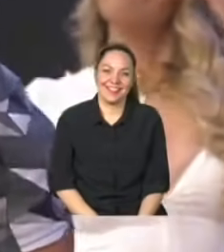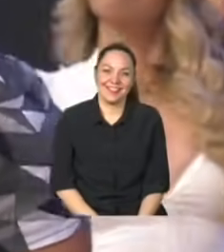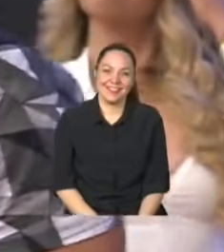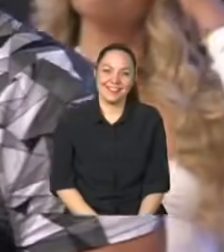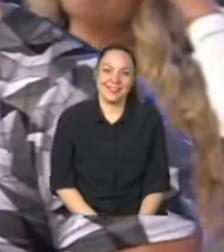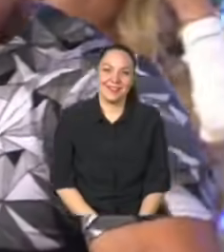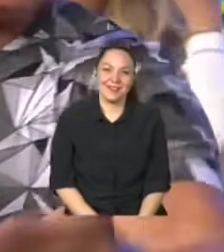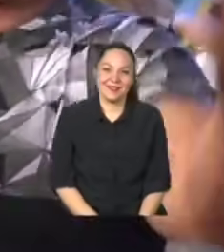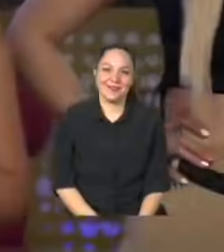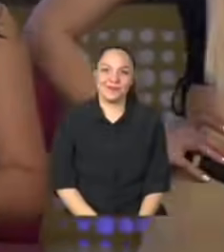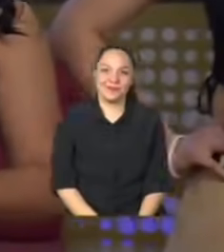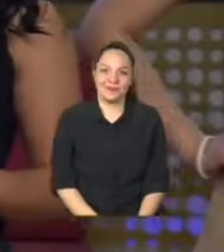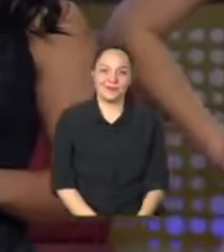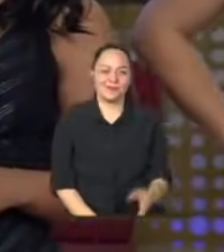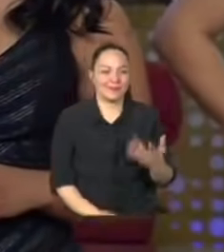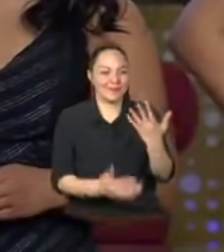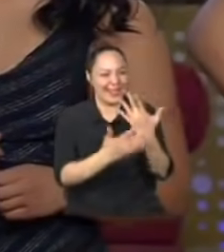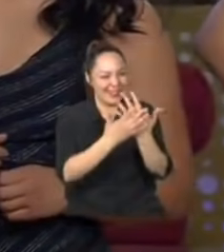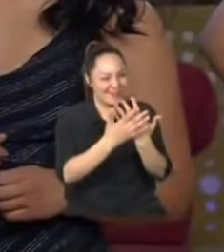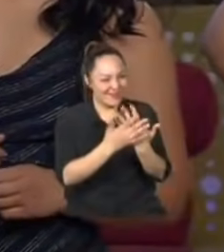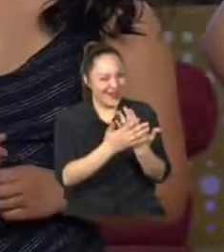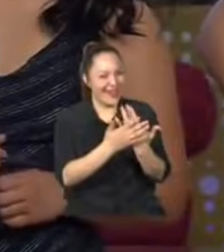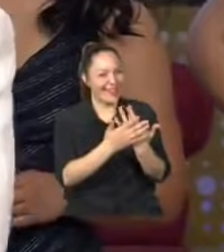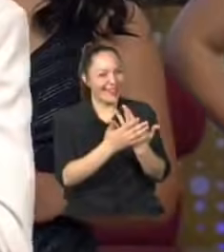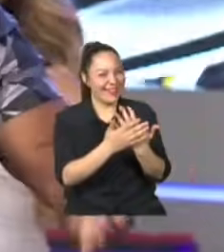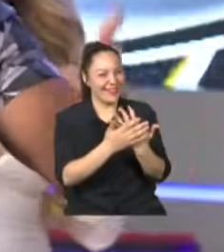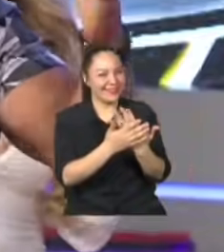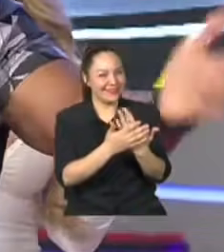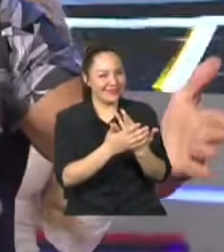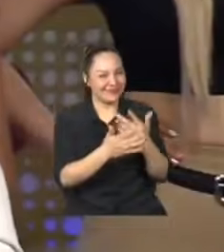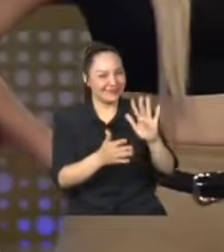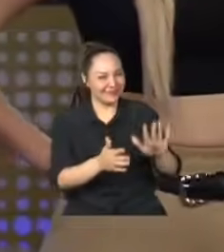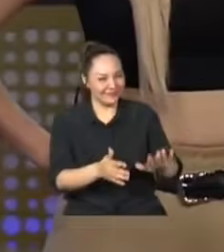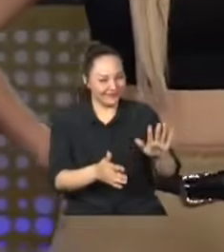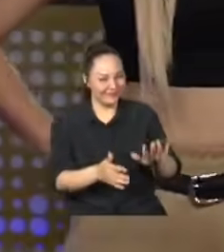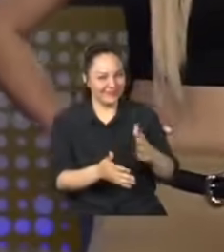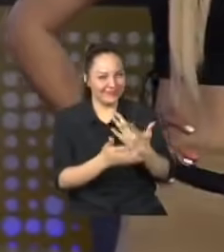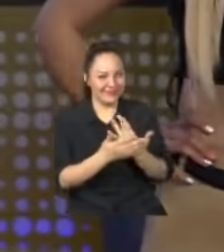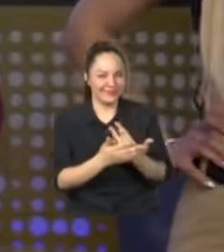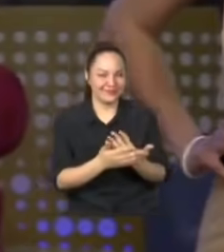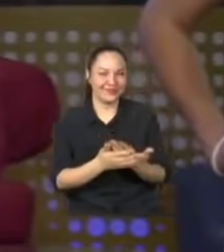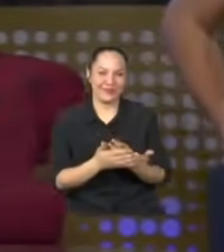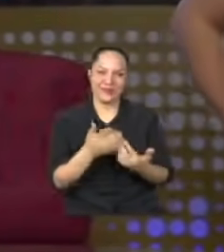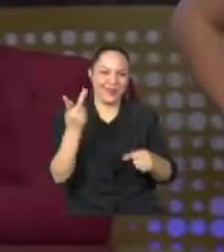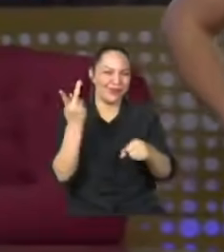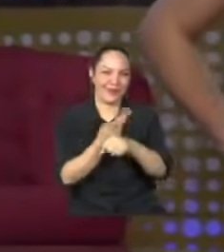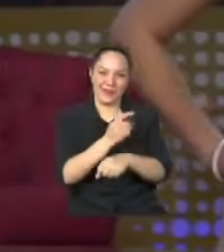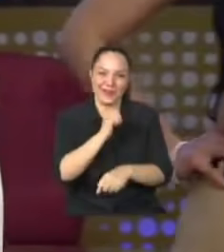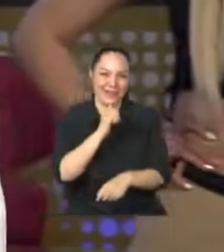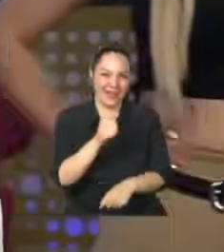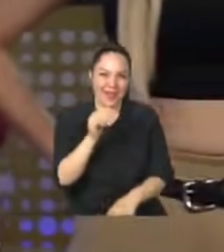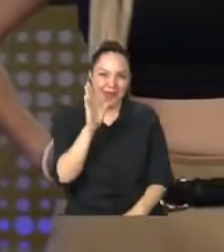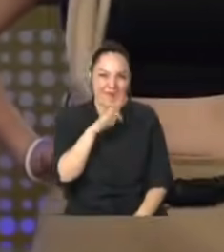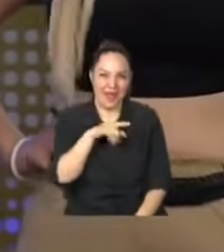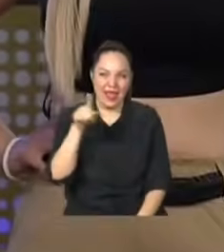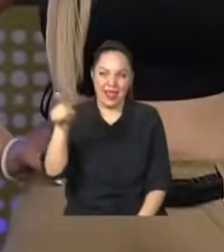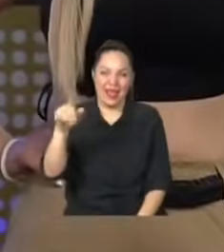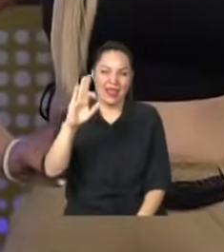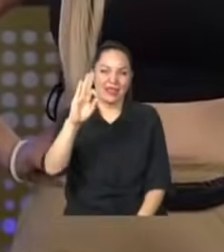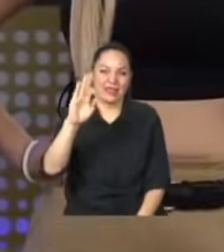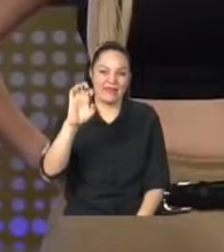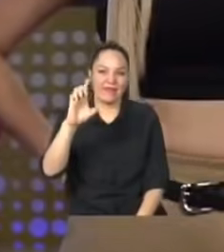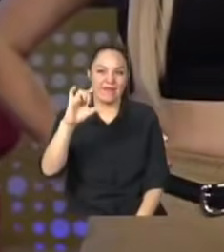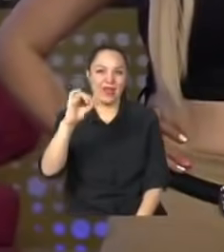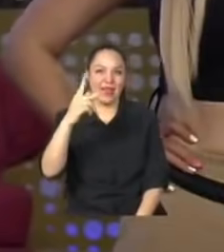Francia! ¡Espérate, animal! ¡No! ¡Espérate! No tiene nada de malo, no tiene nada de malo si Felipe le